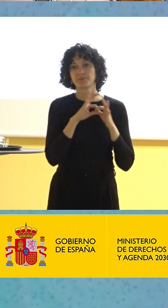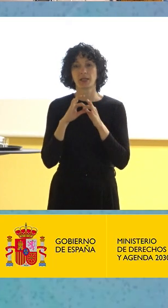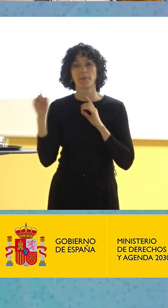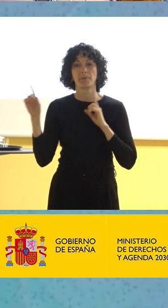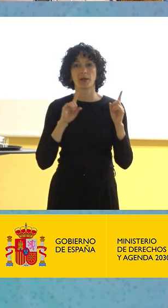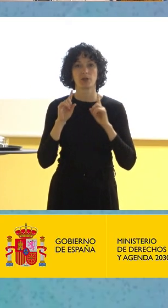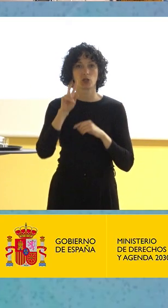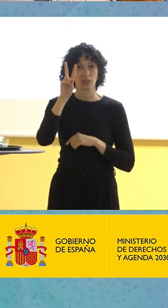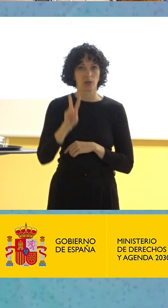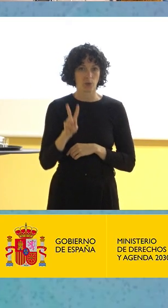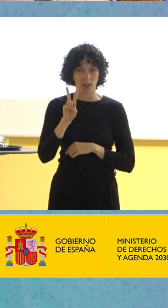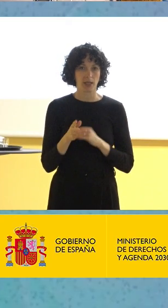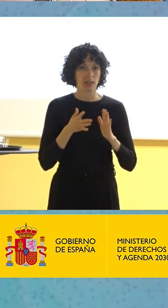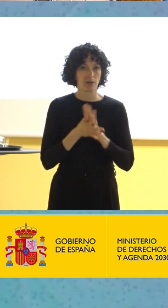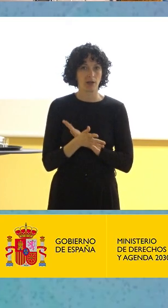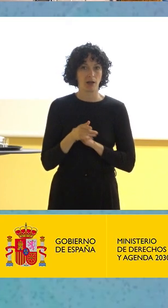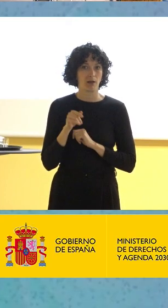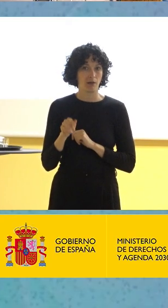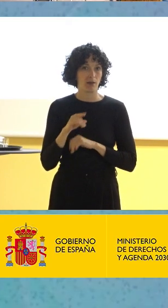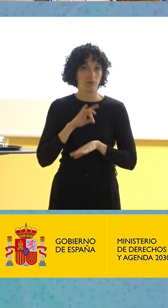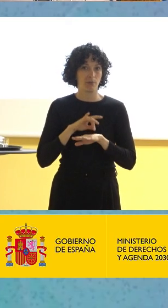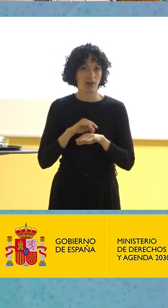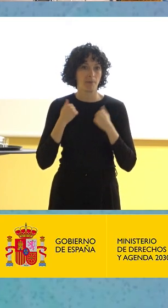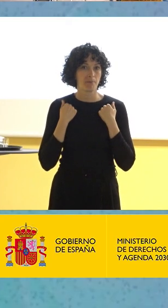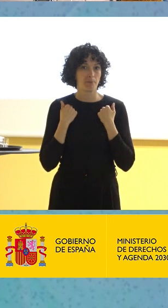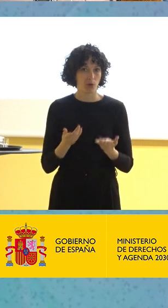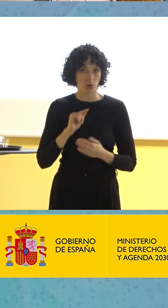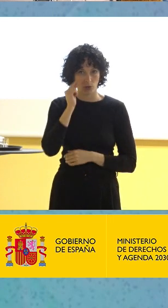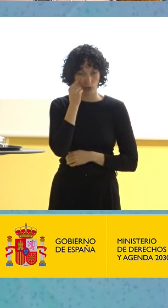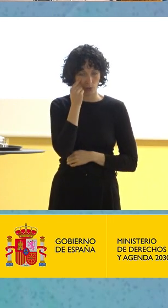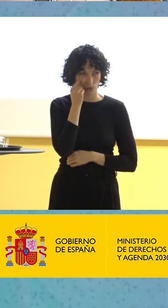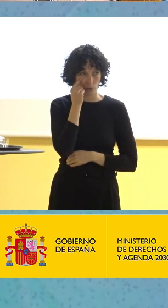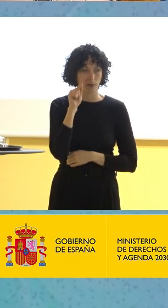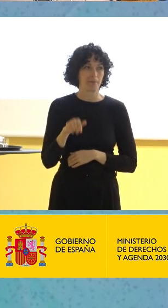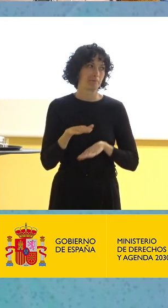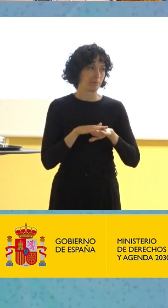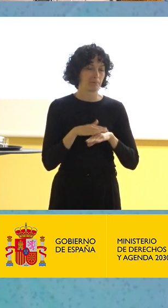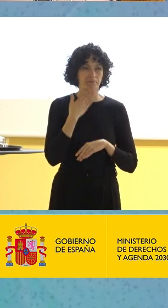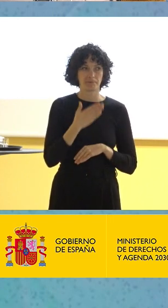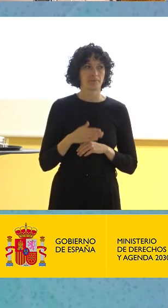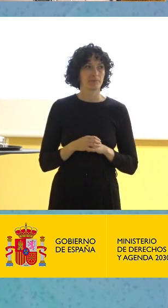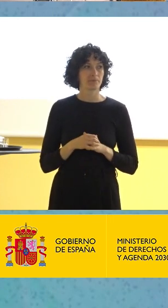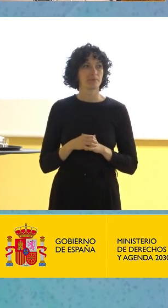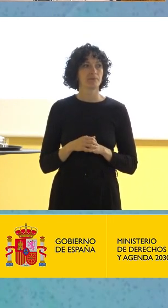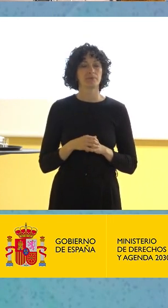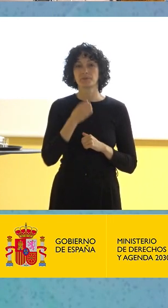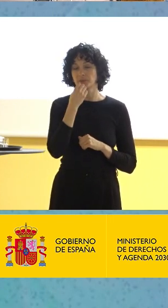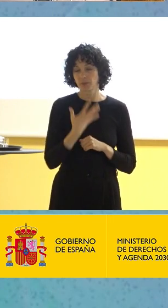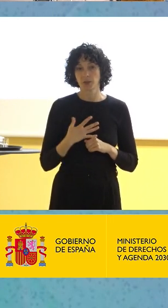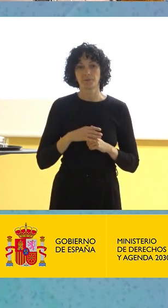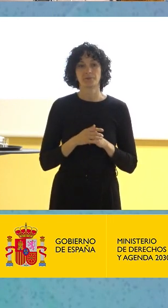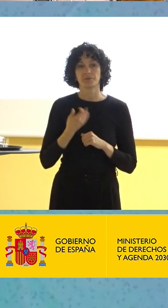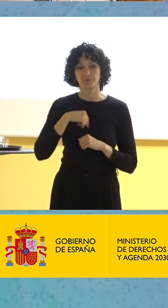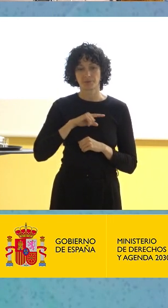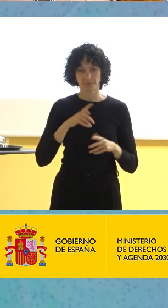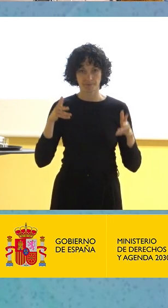es decir, con la detección temprana de la enfermedad. Perdón, gracias. Bueno, entonces nos